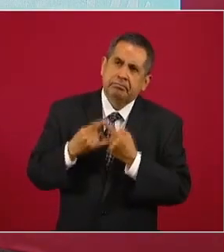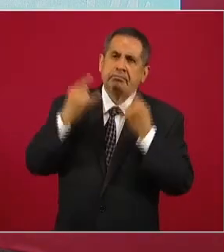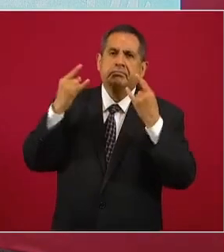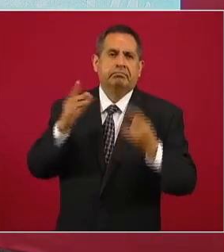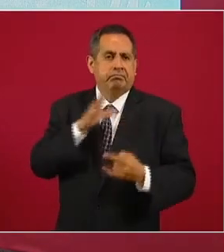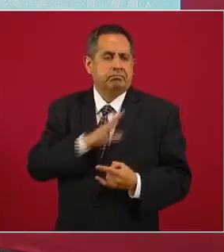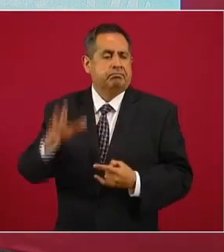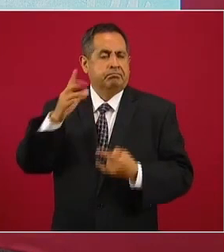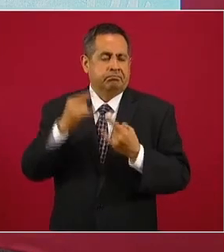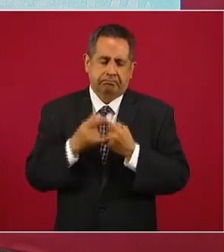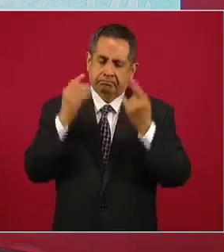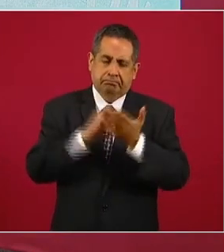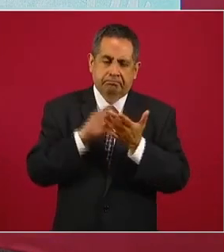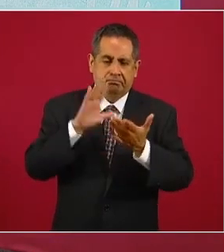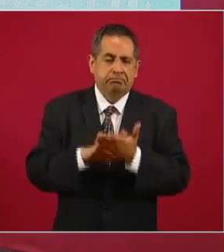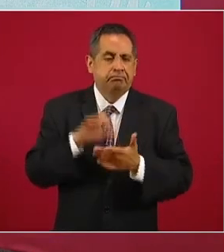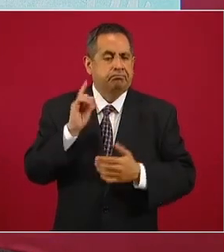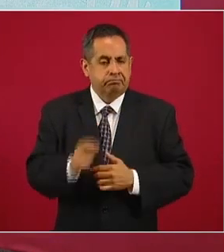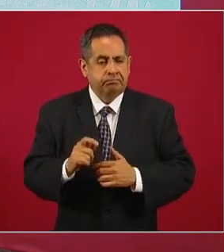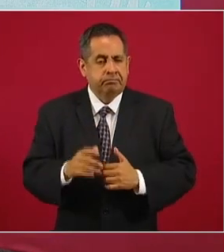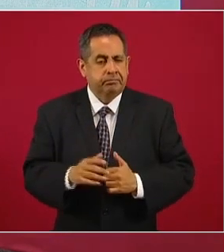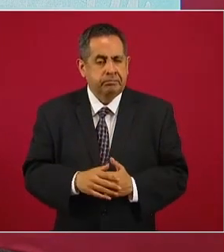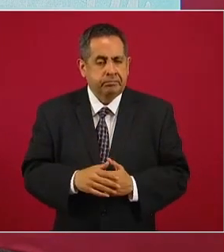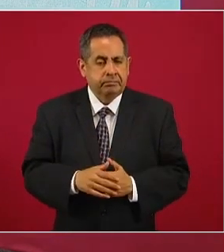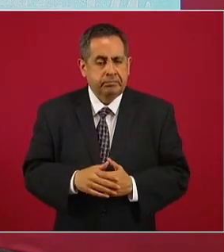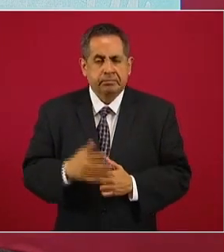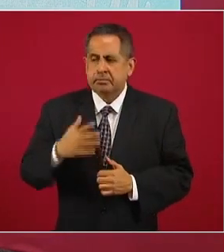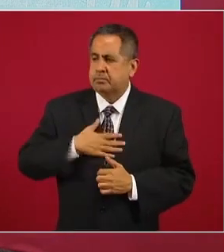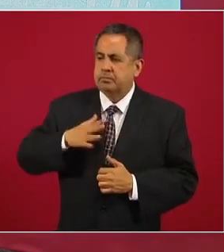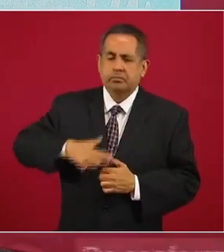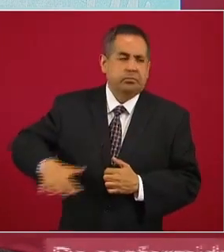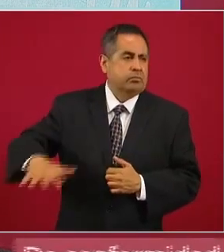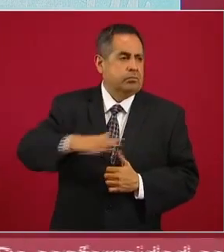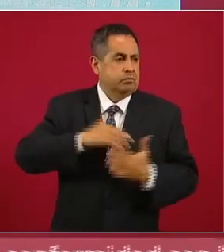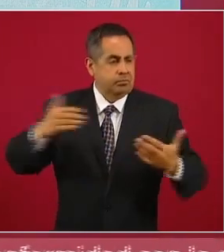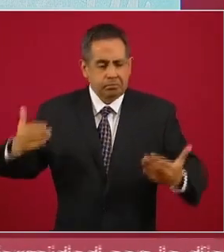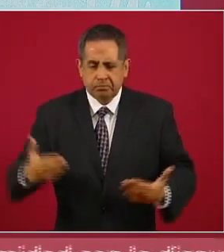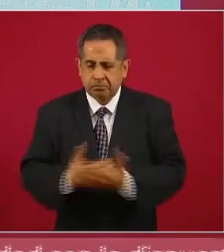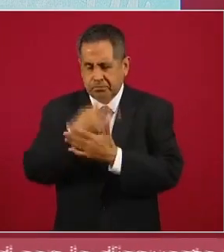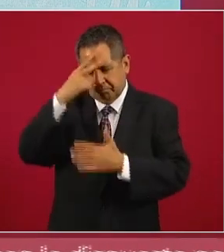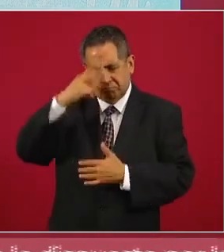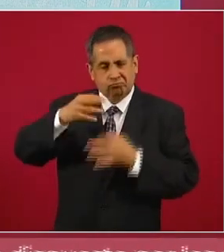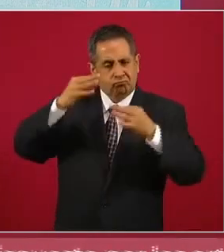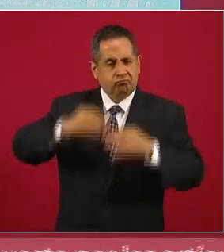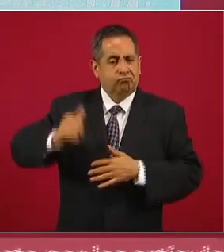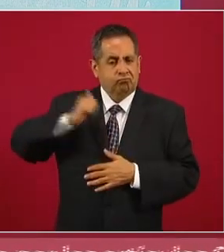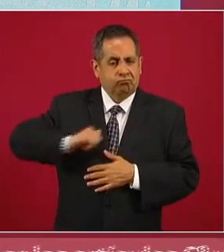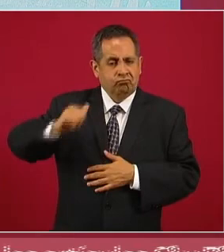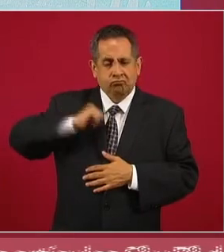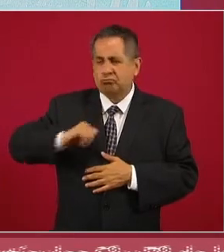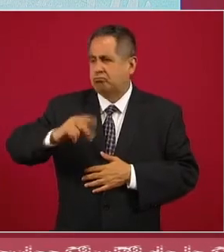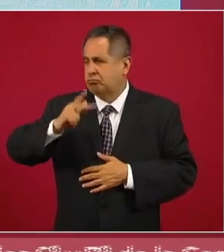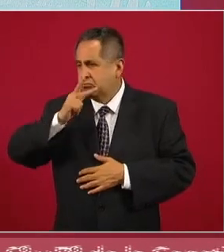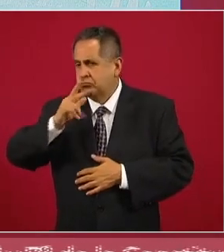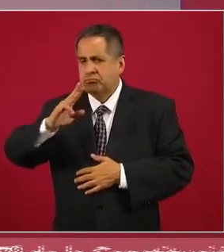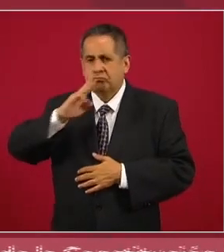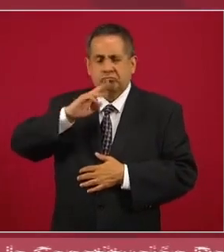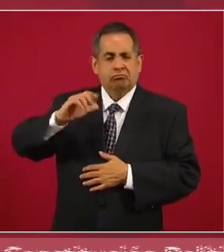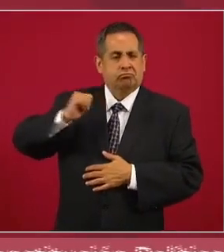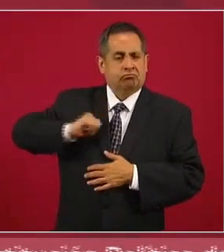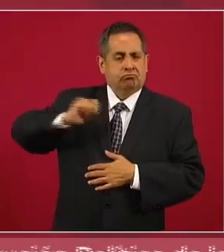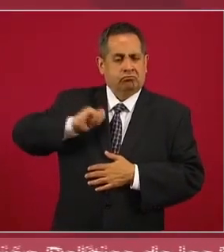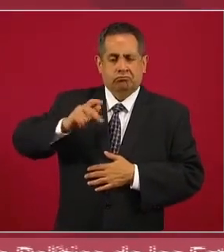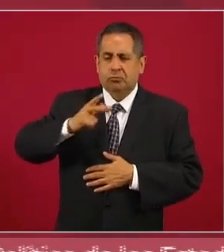histórica de nuestro pueblo y de los padres y madres de